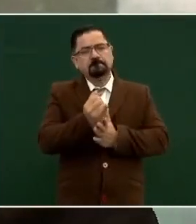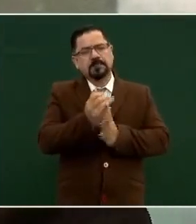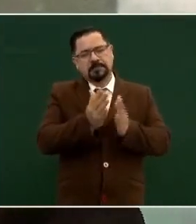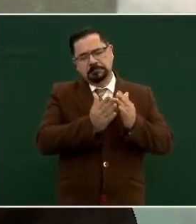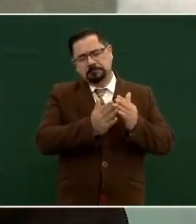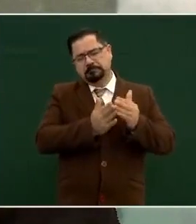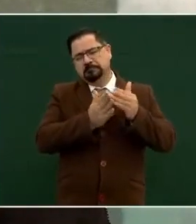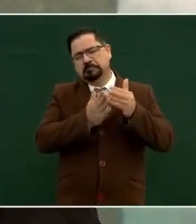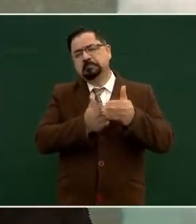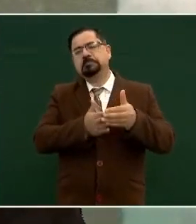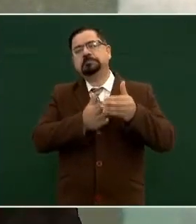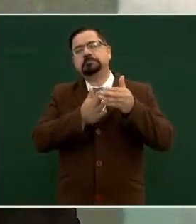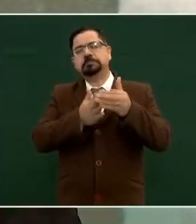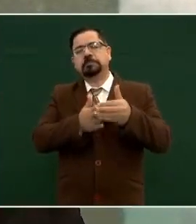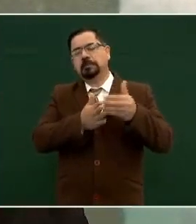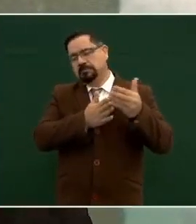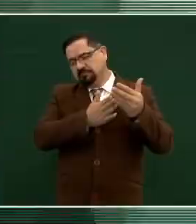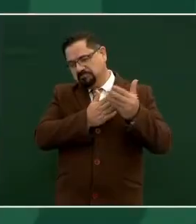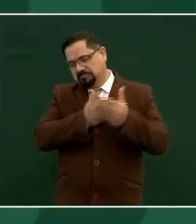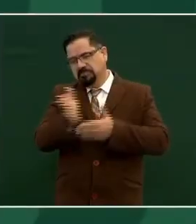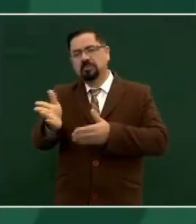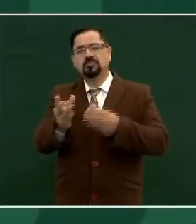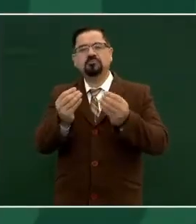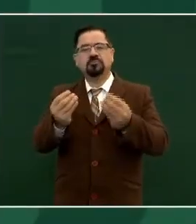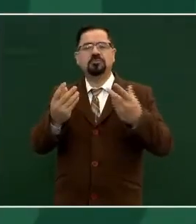muchos migrantes,